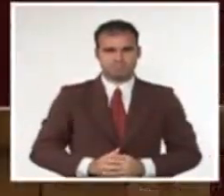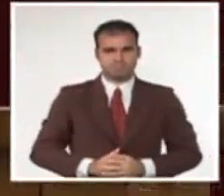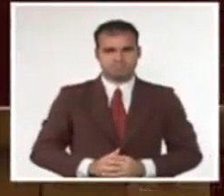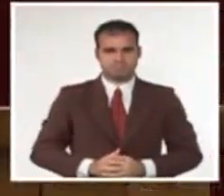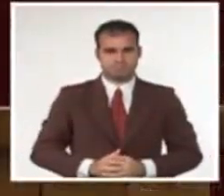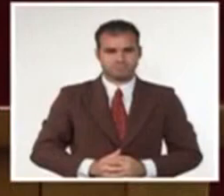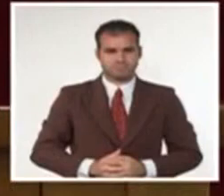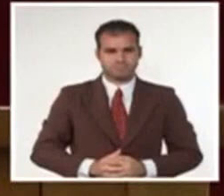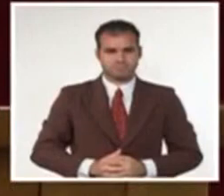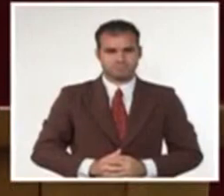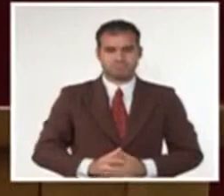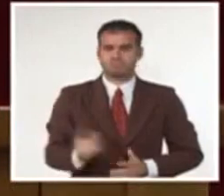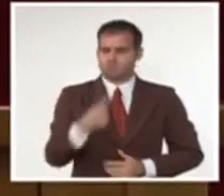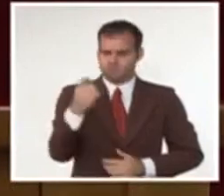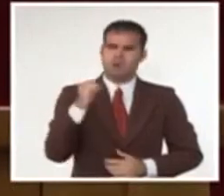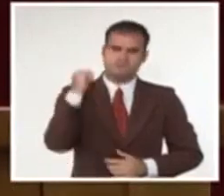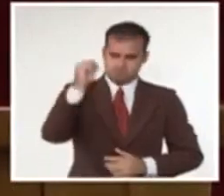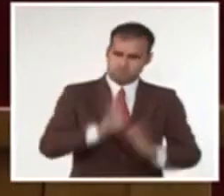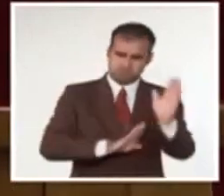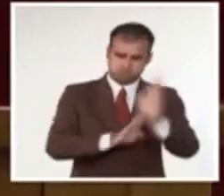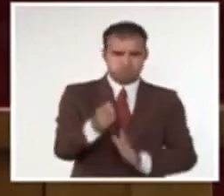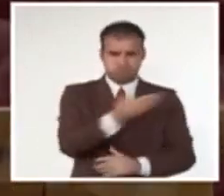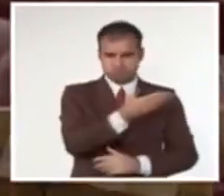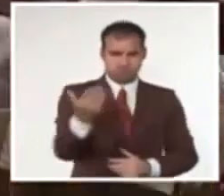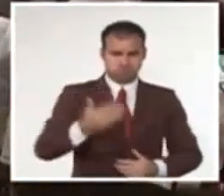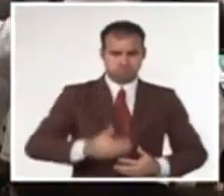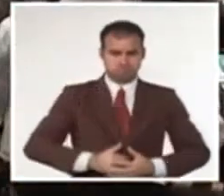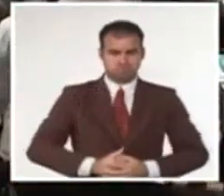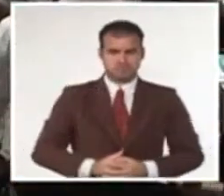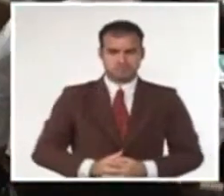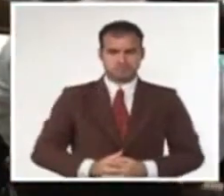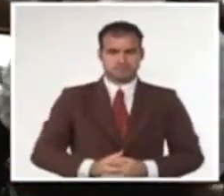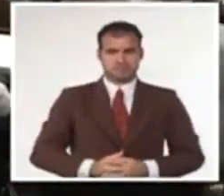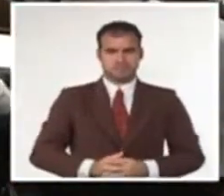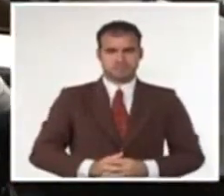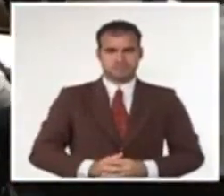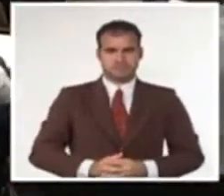¡Patria o muerte, venceremos!